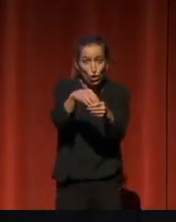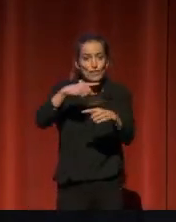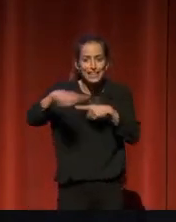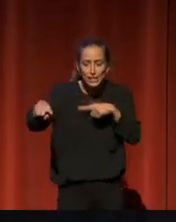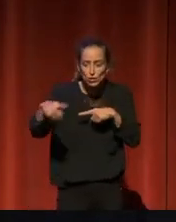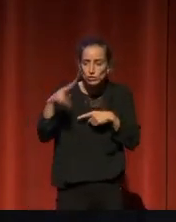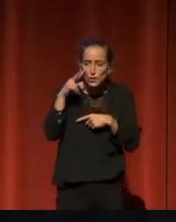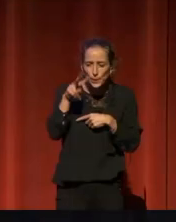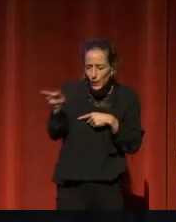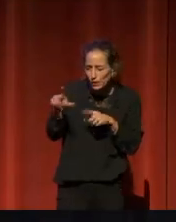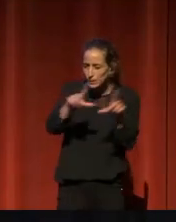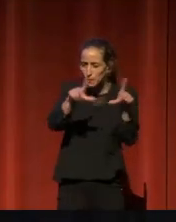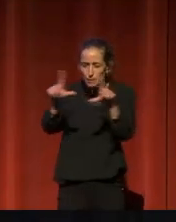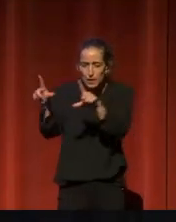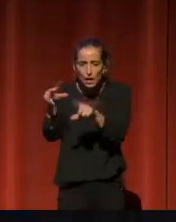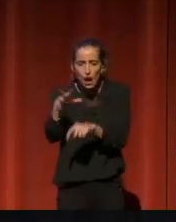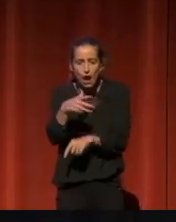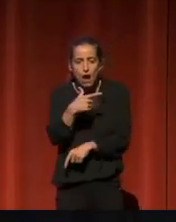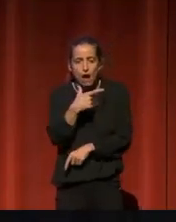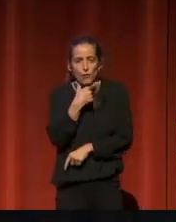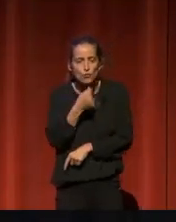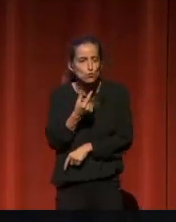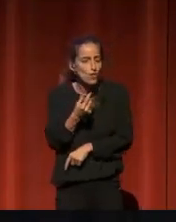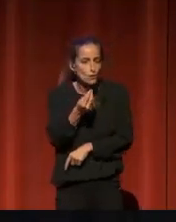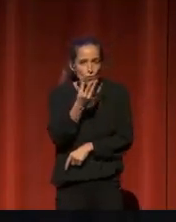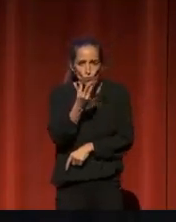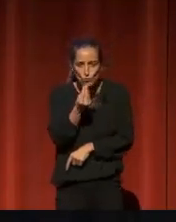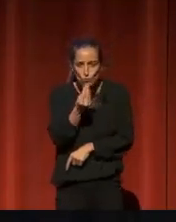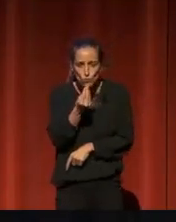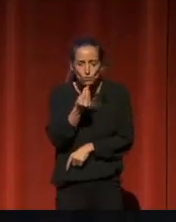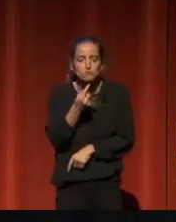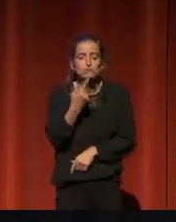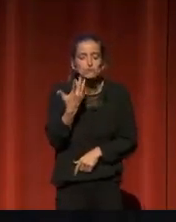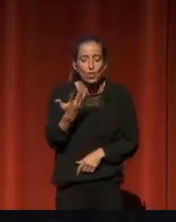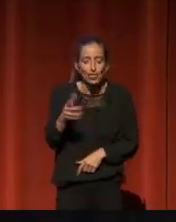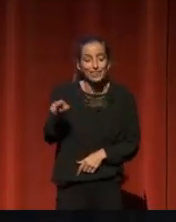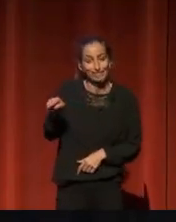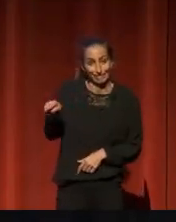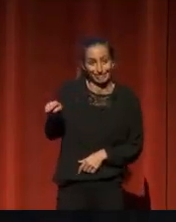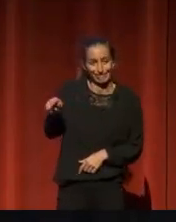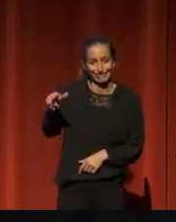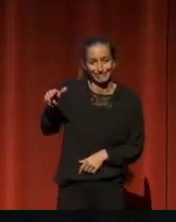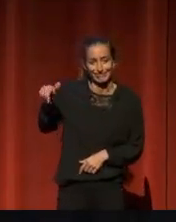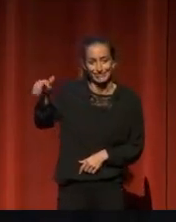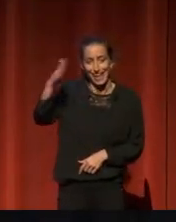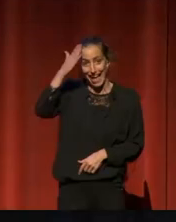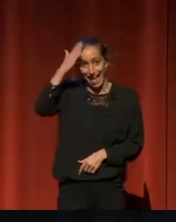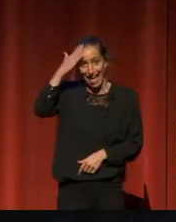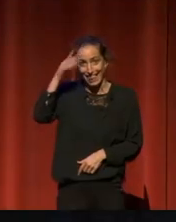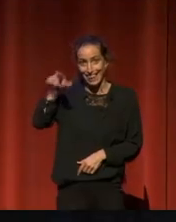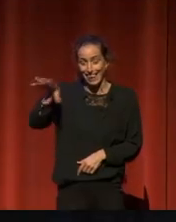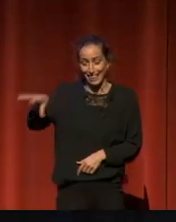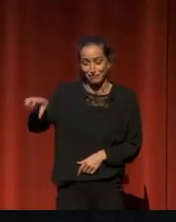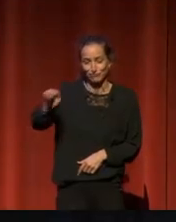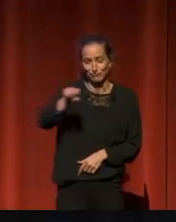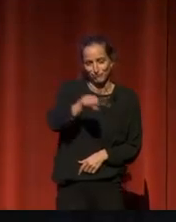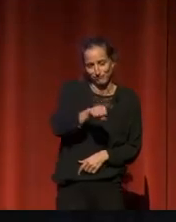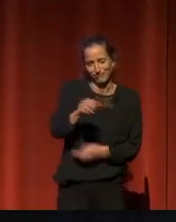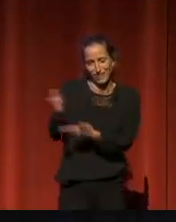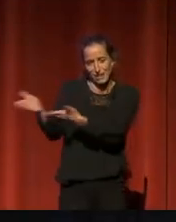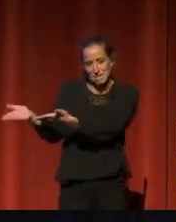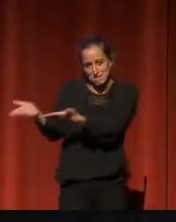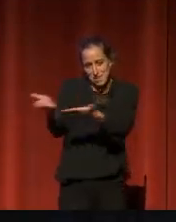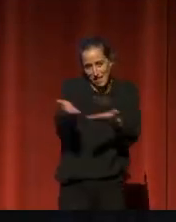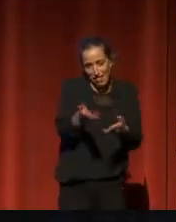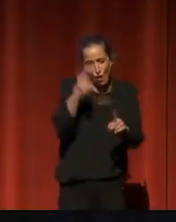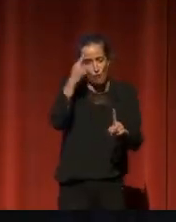tanto lo que hacía que lo han cidado el año año siguiente para participar en rocking Rio en